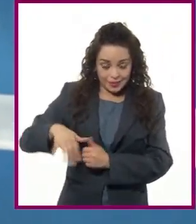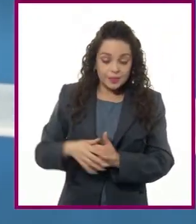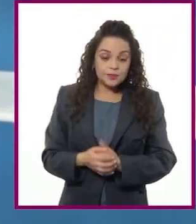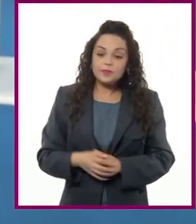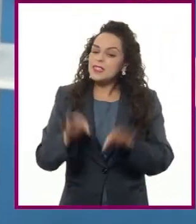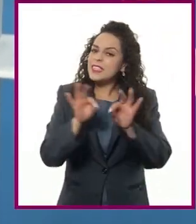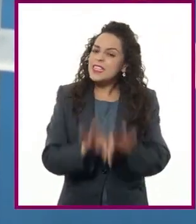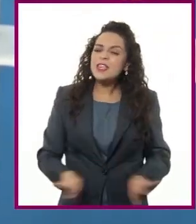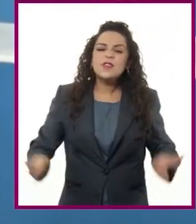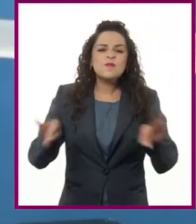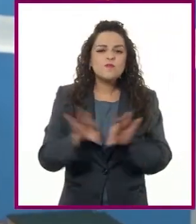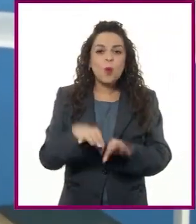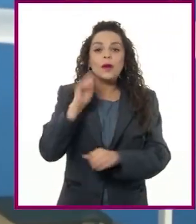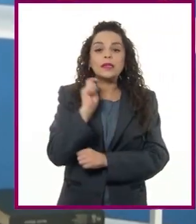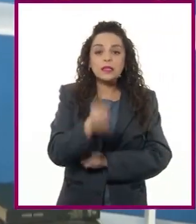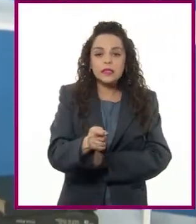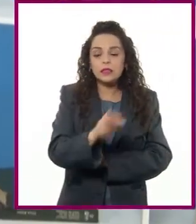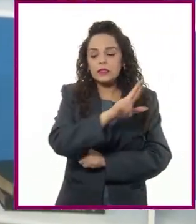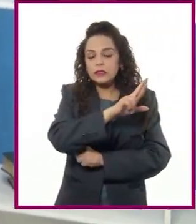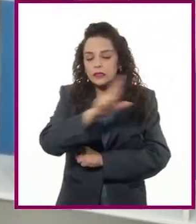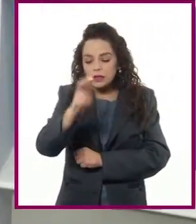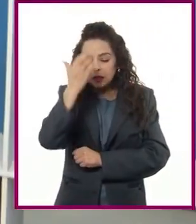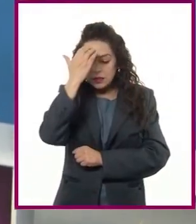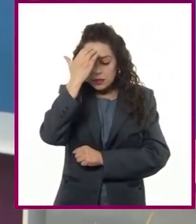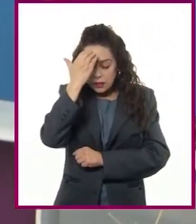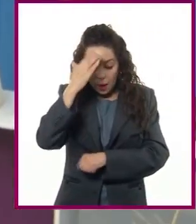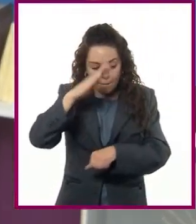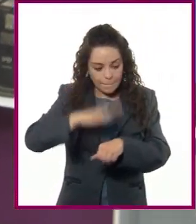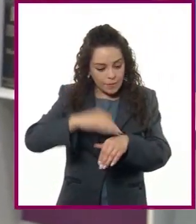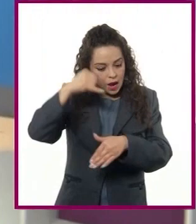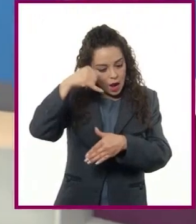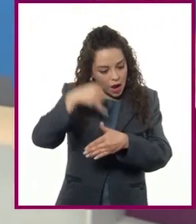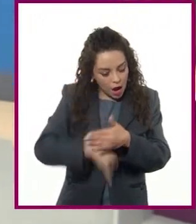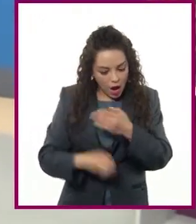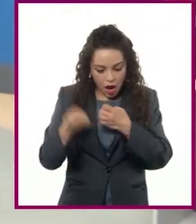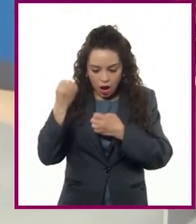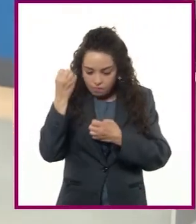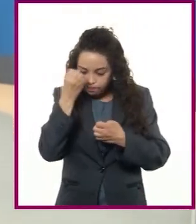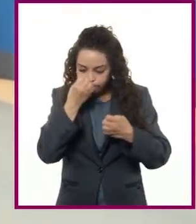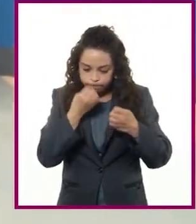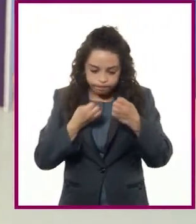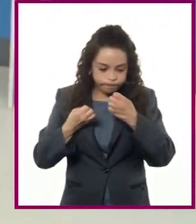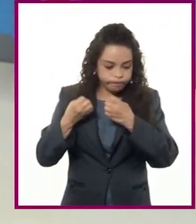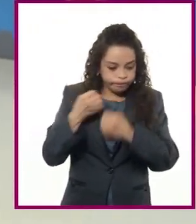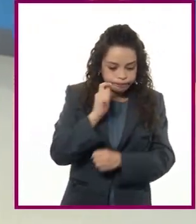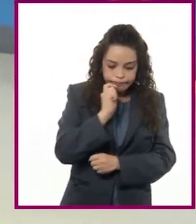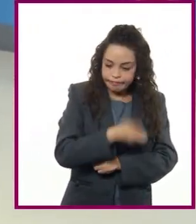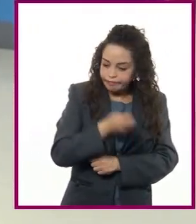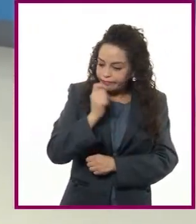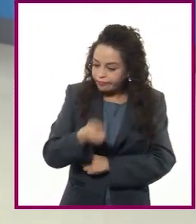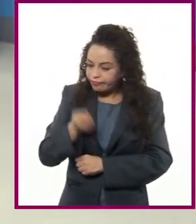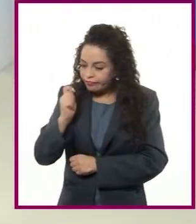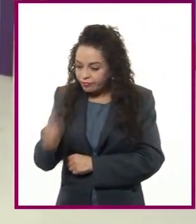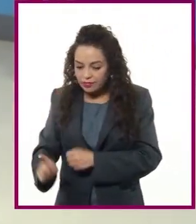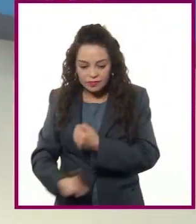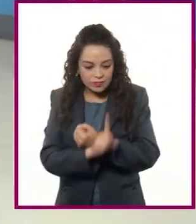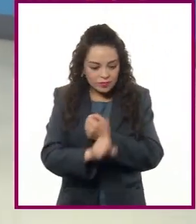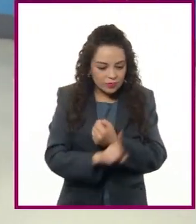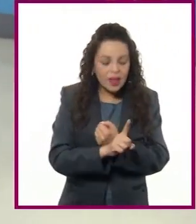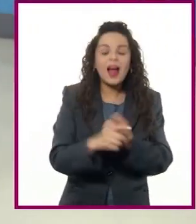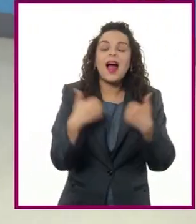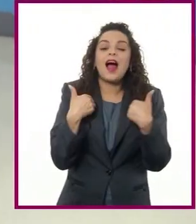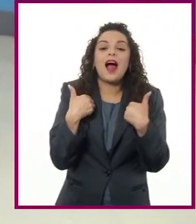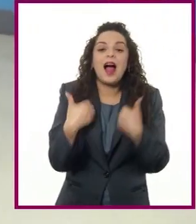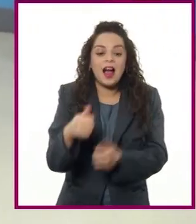es importante reconocer y analizar el problema para comprender la naturaleza del conflicto. Aprender